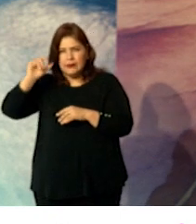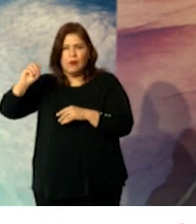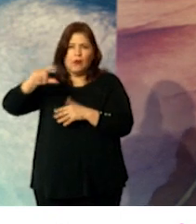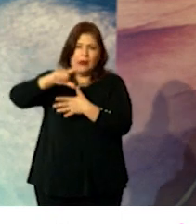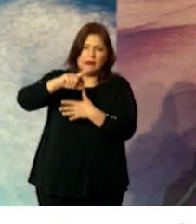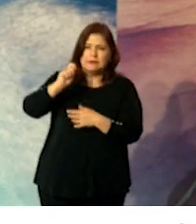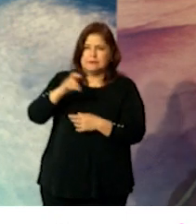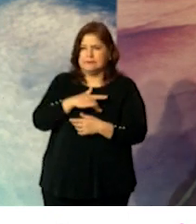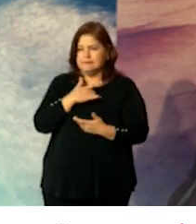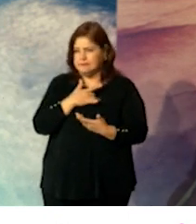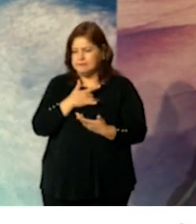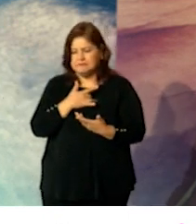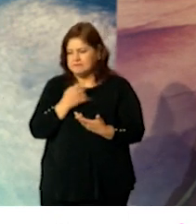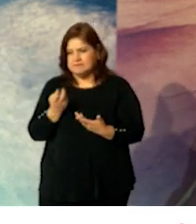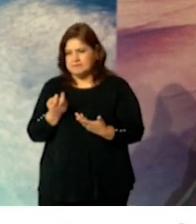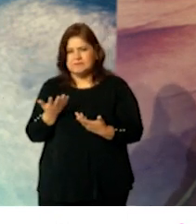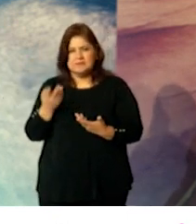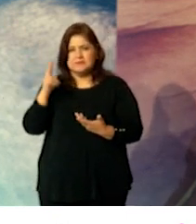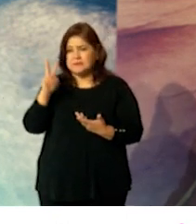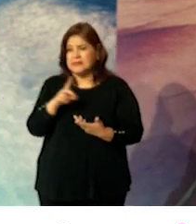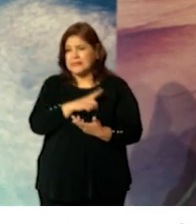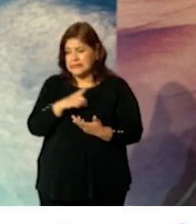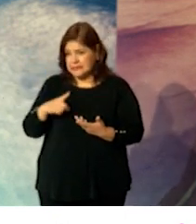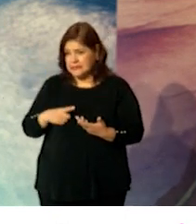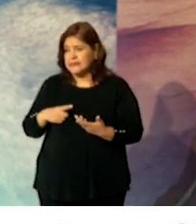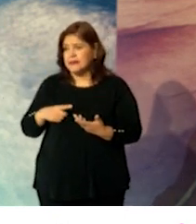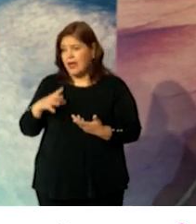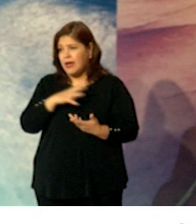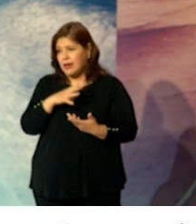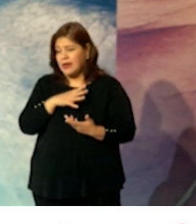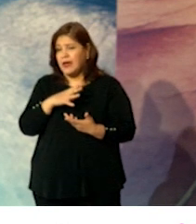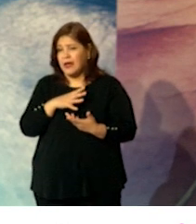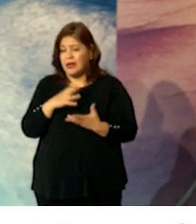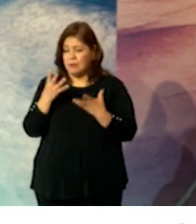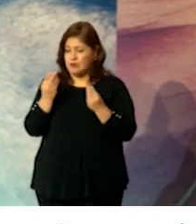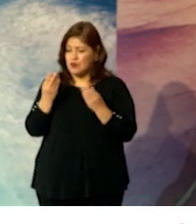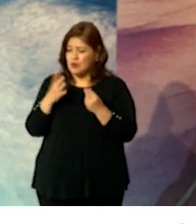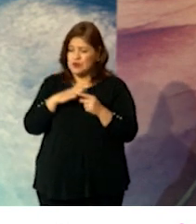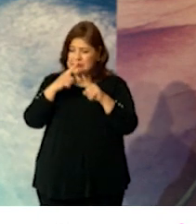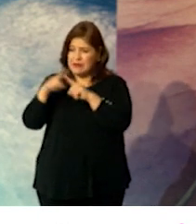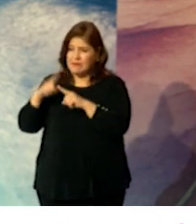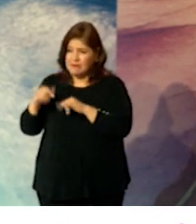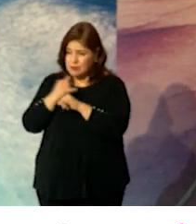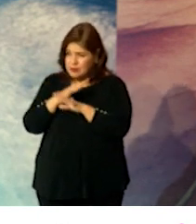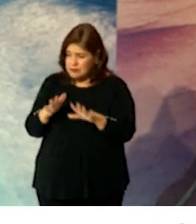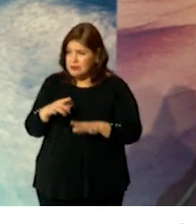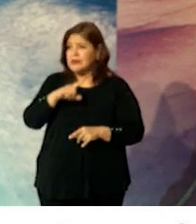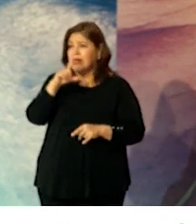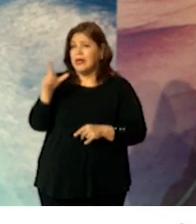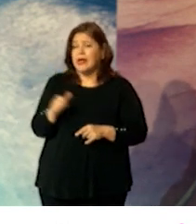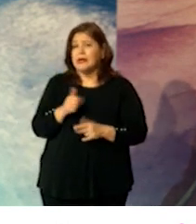soslayo. Ese es el segundo. Tenemos desde luego un exceso de información y por consiguiente